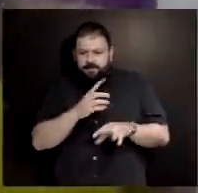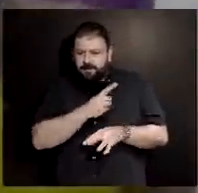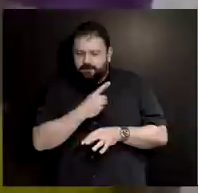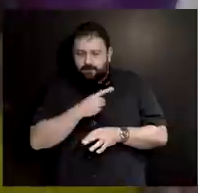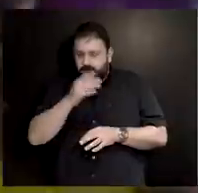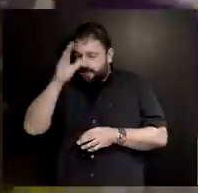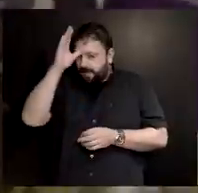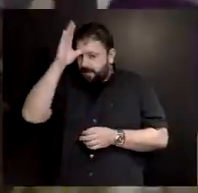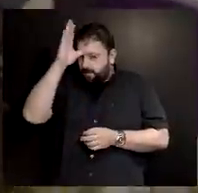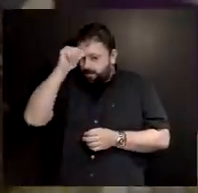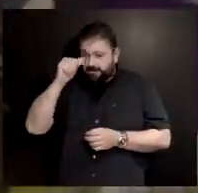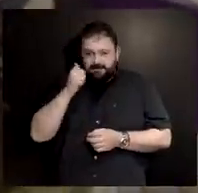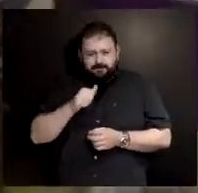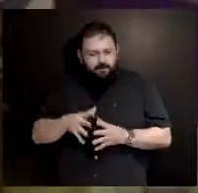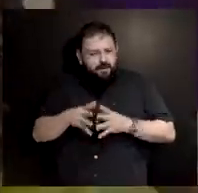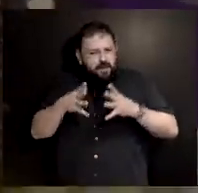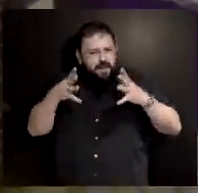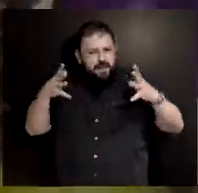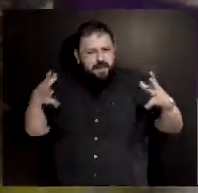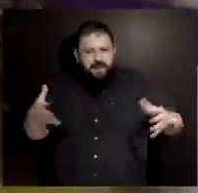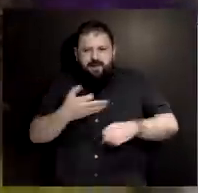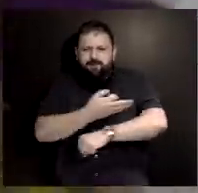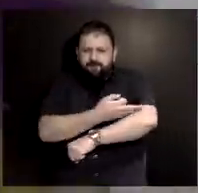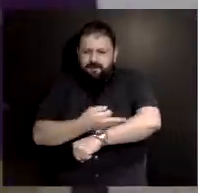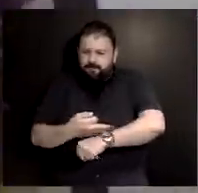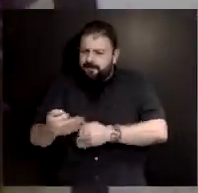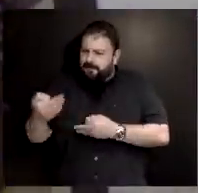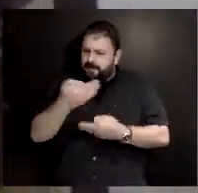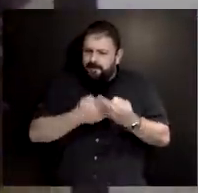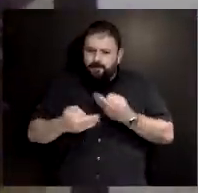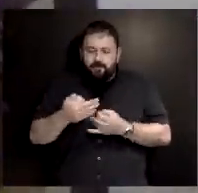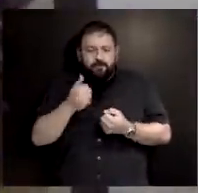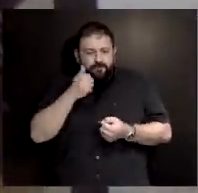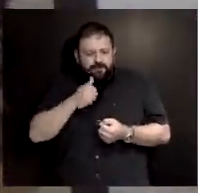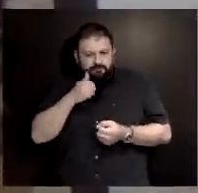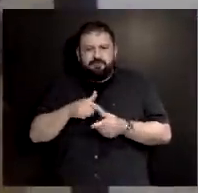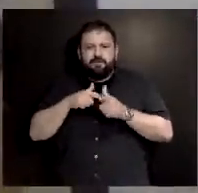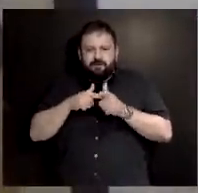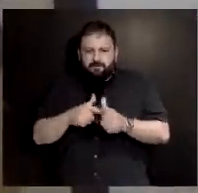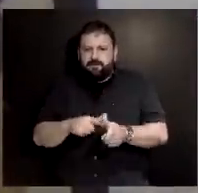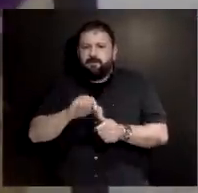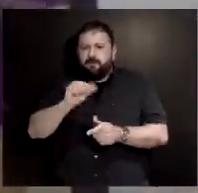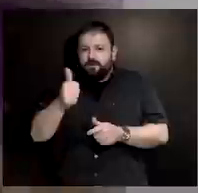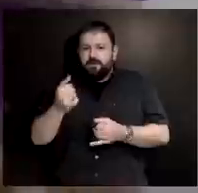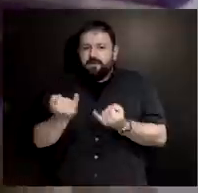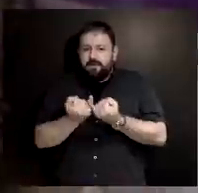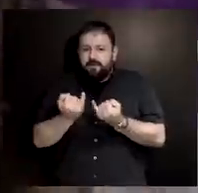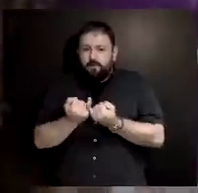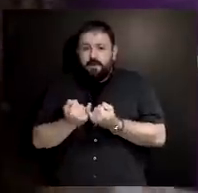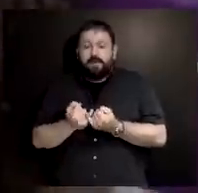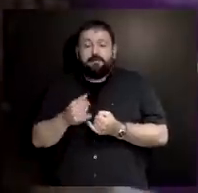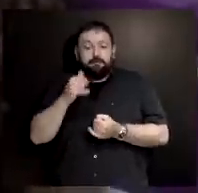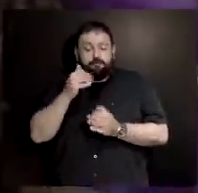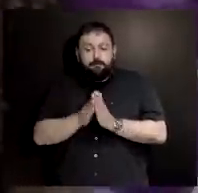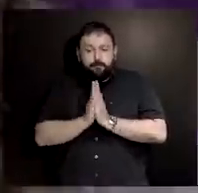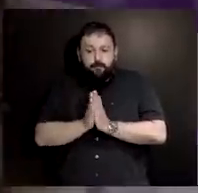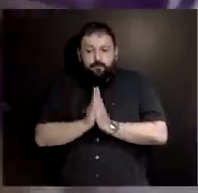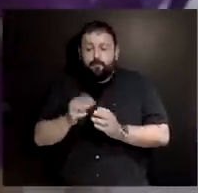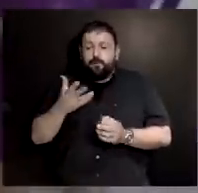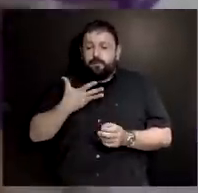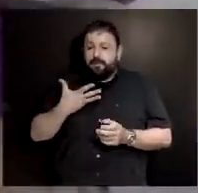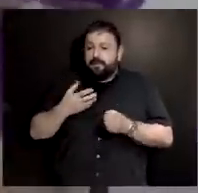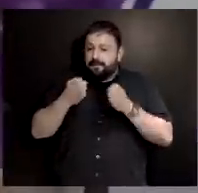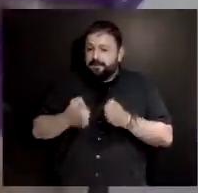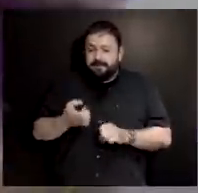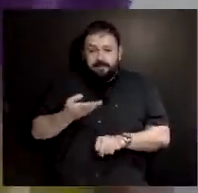Recuerda que somos una gran familia y para ello, pues obviamente continuaremos con otras transmisiones. Así es que por favor tienes que estar